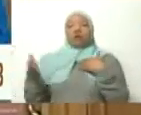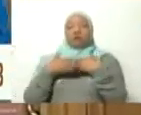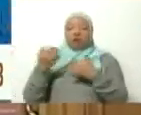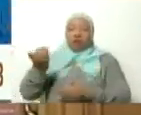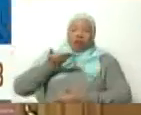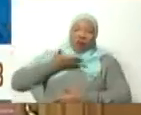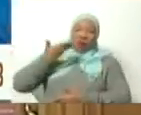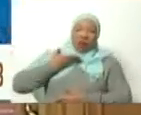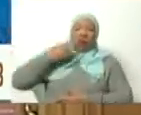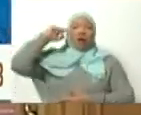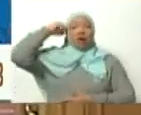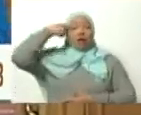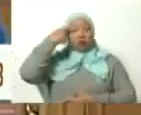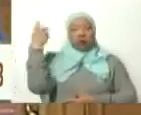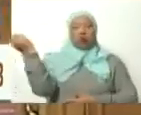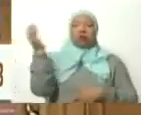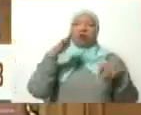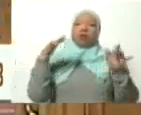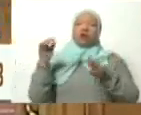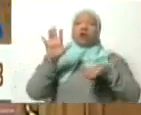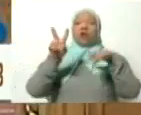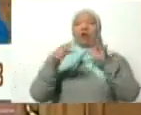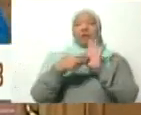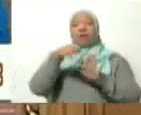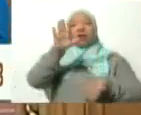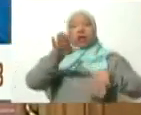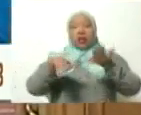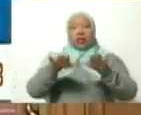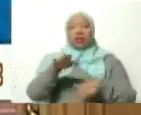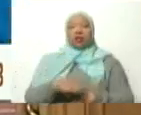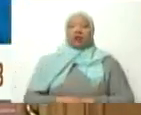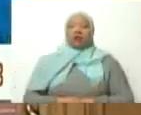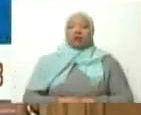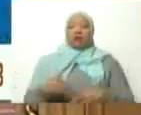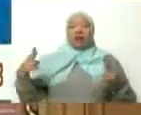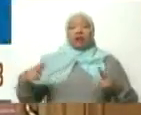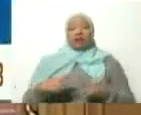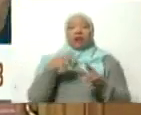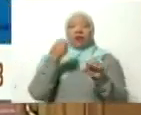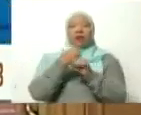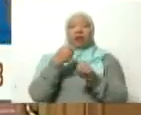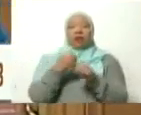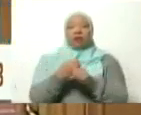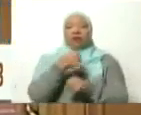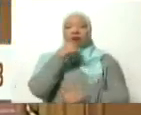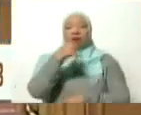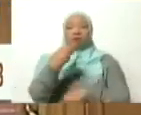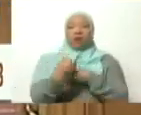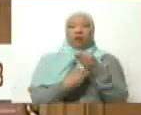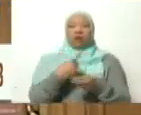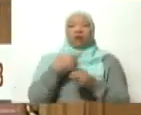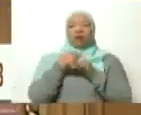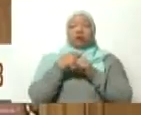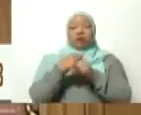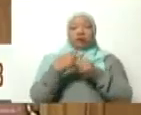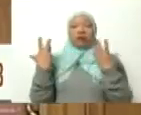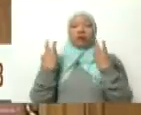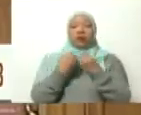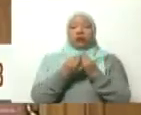Recordemos marzo del año 2015, cuando Barack Hussein Obama emite aquella orden